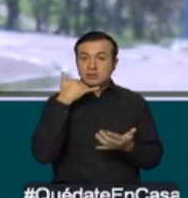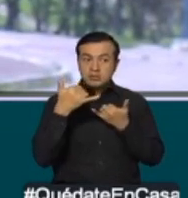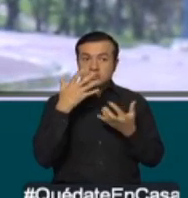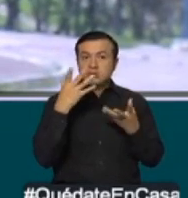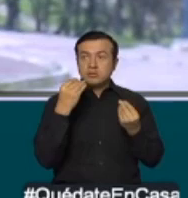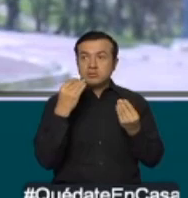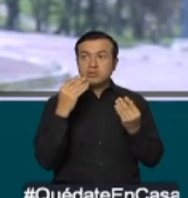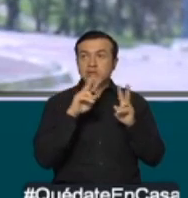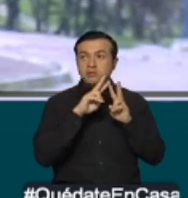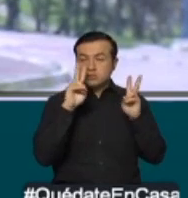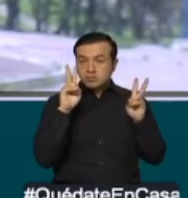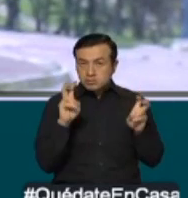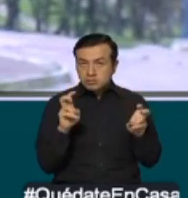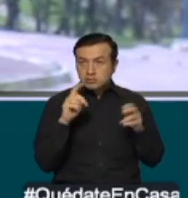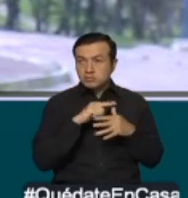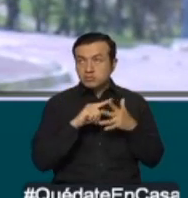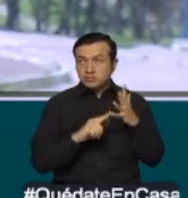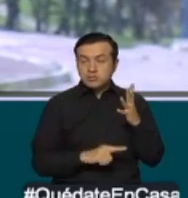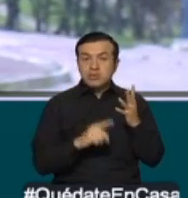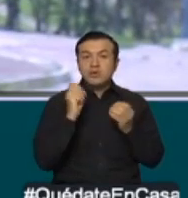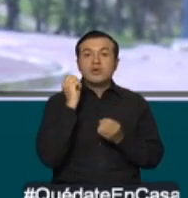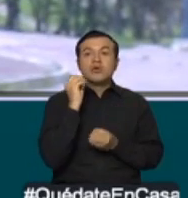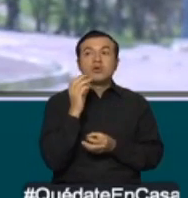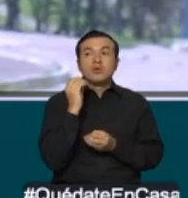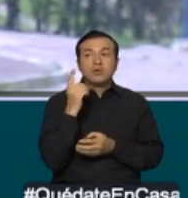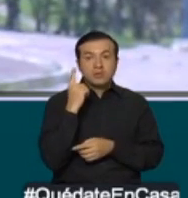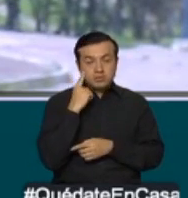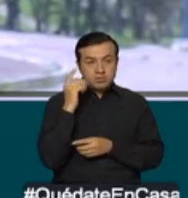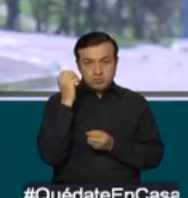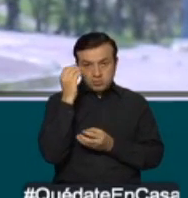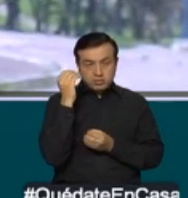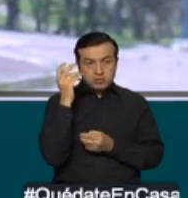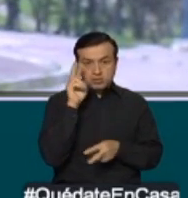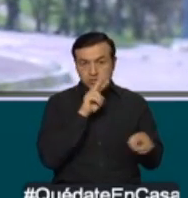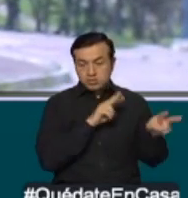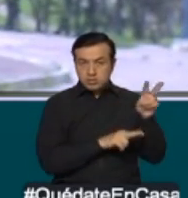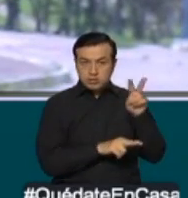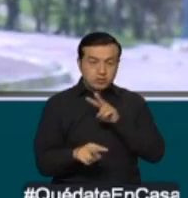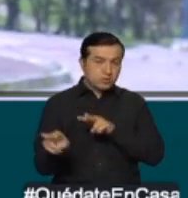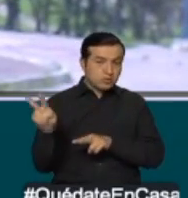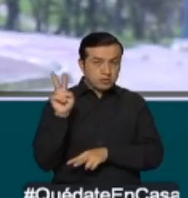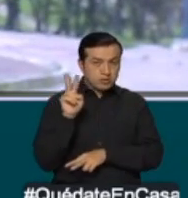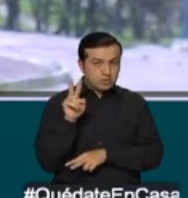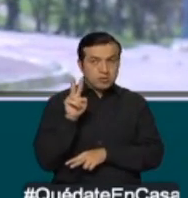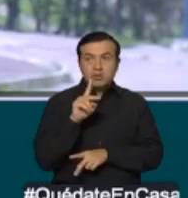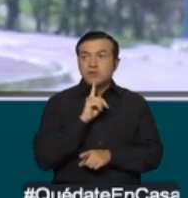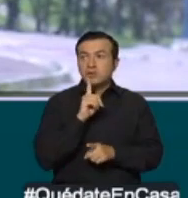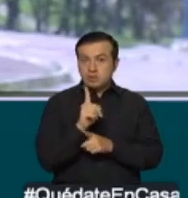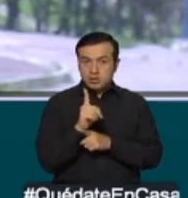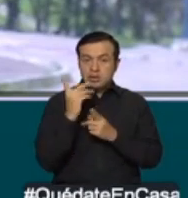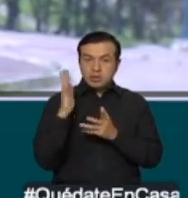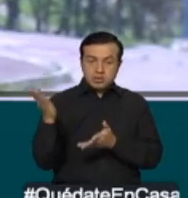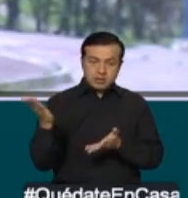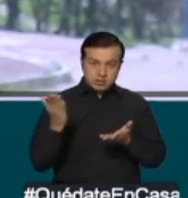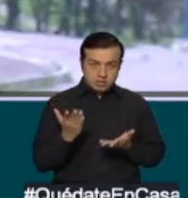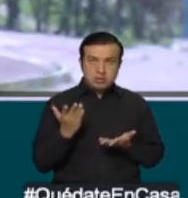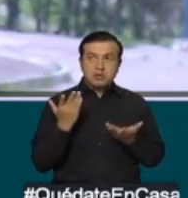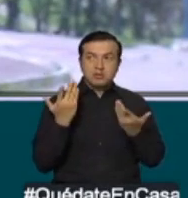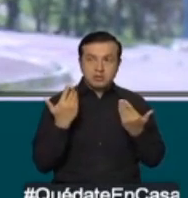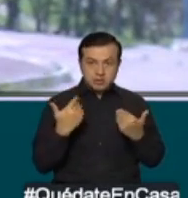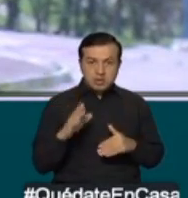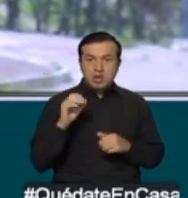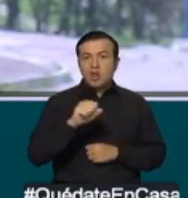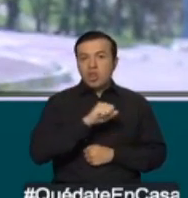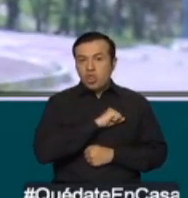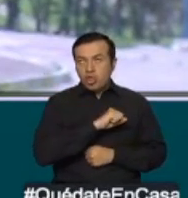de esas son por información buscar información al respecto de coronavirus obviamente hemos recibido casos tienen todos